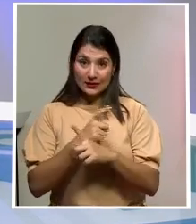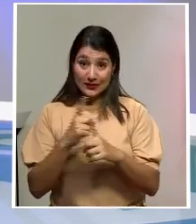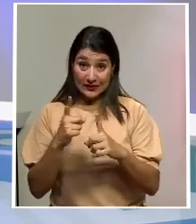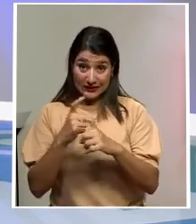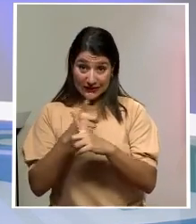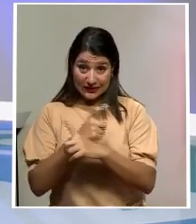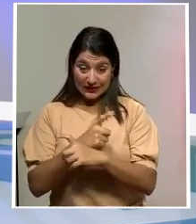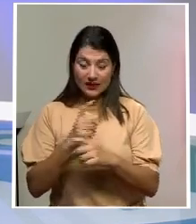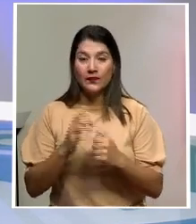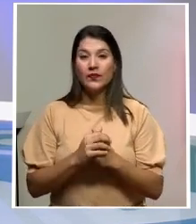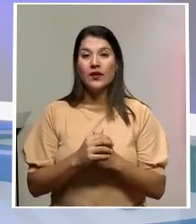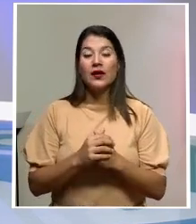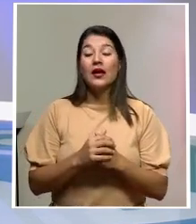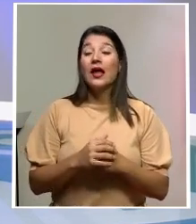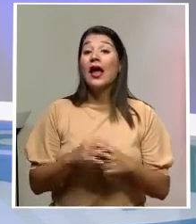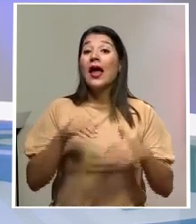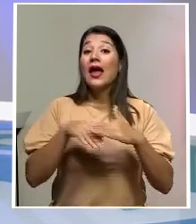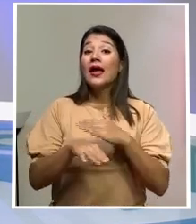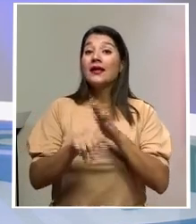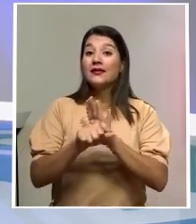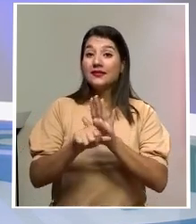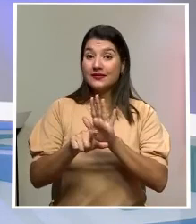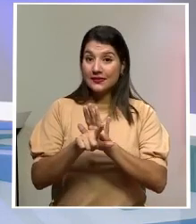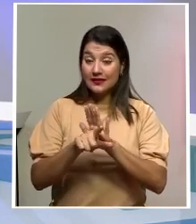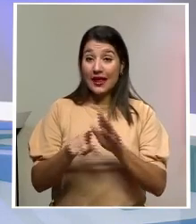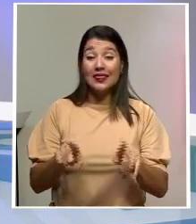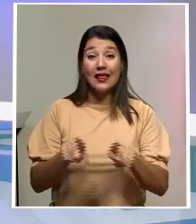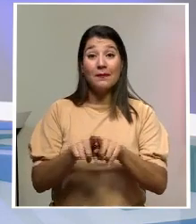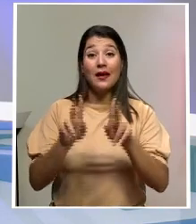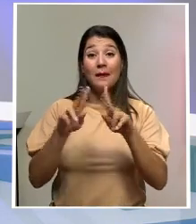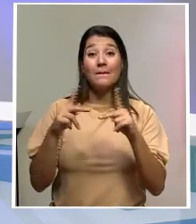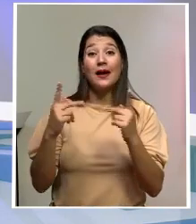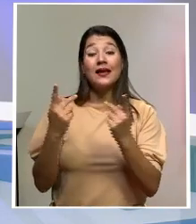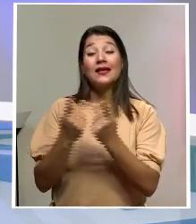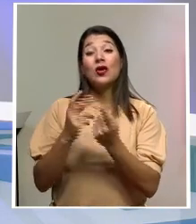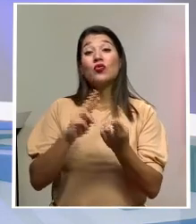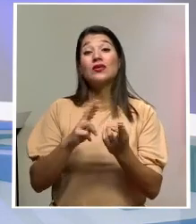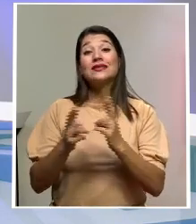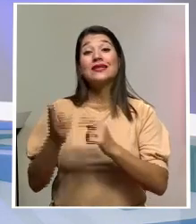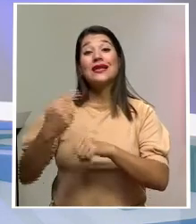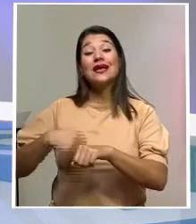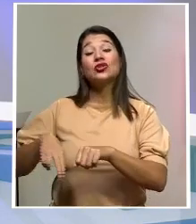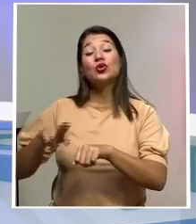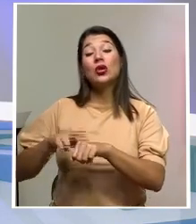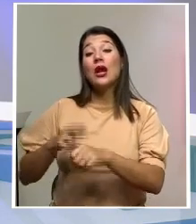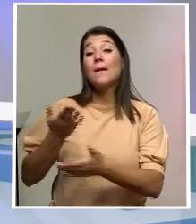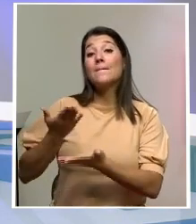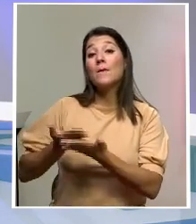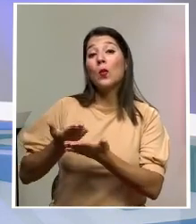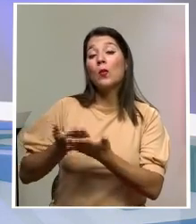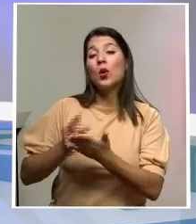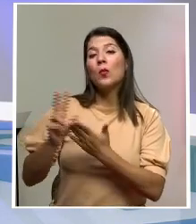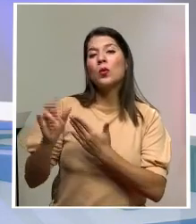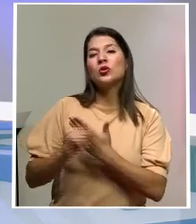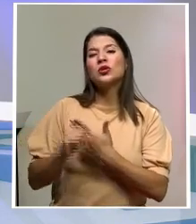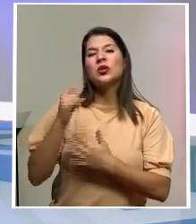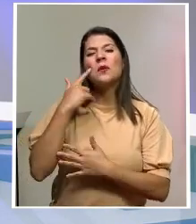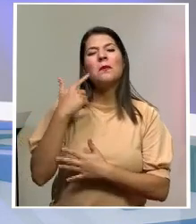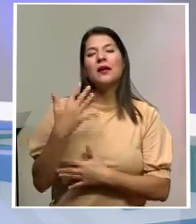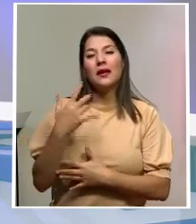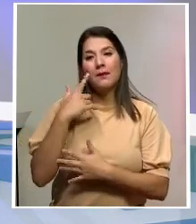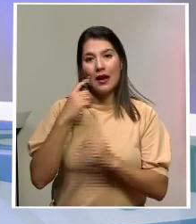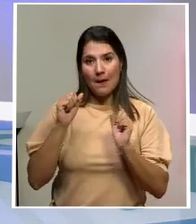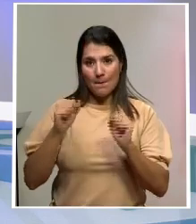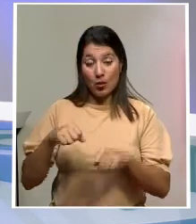Congreso también la fracción legislativa de Restauración Nacional promueve un proyecto que pretende rebajar